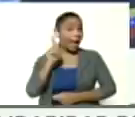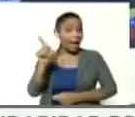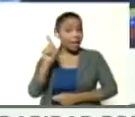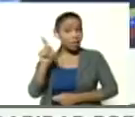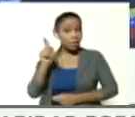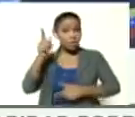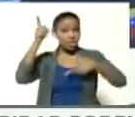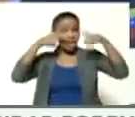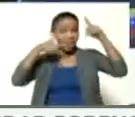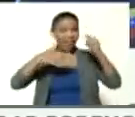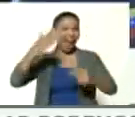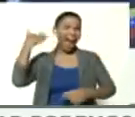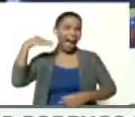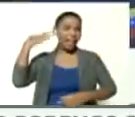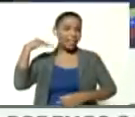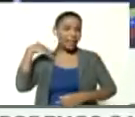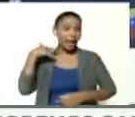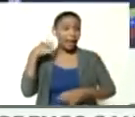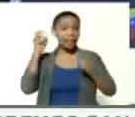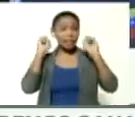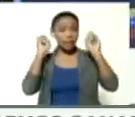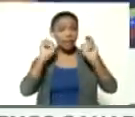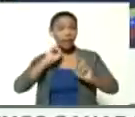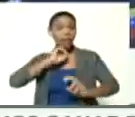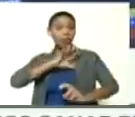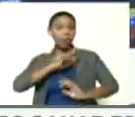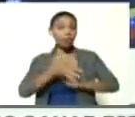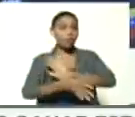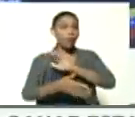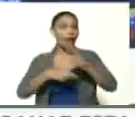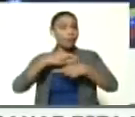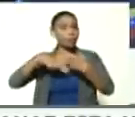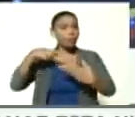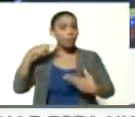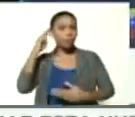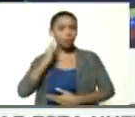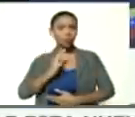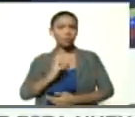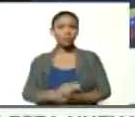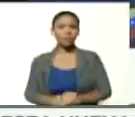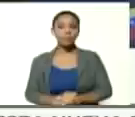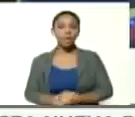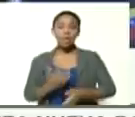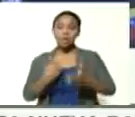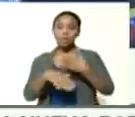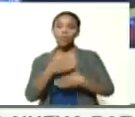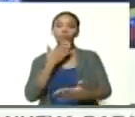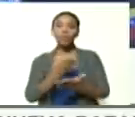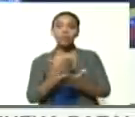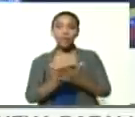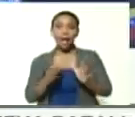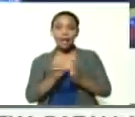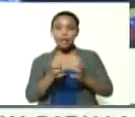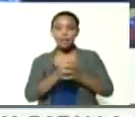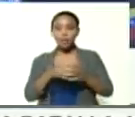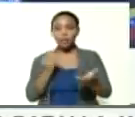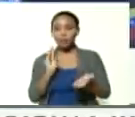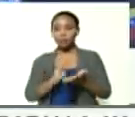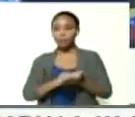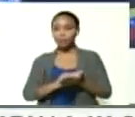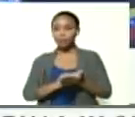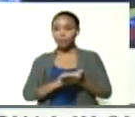comandante Chávez, pero en la coherencia histórica de la Revolución Bolivariana vamos a solicitar a los equipos que coloquen